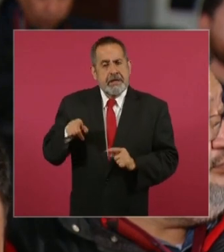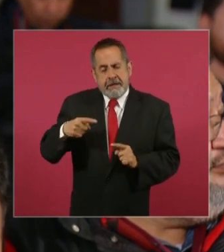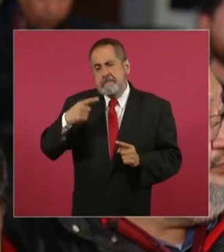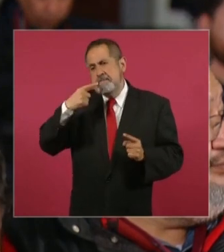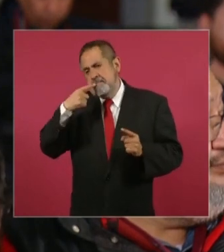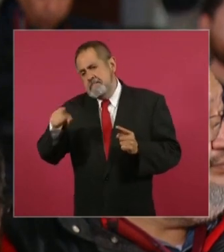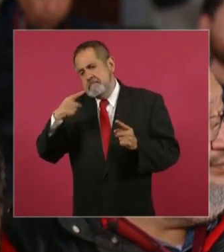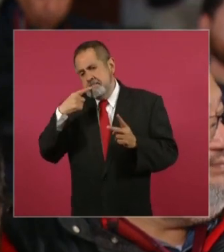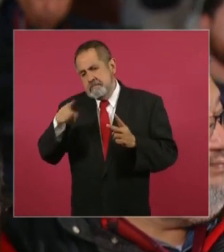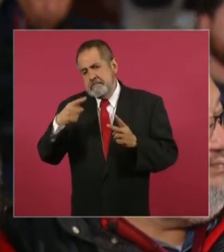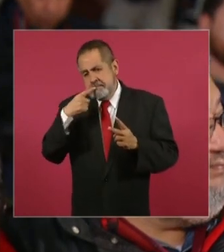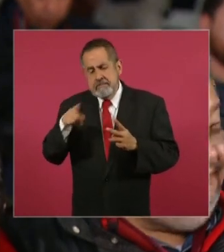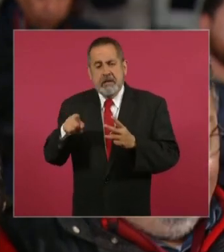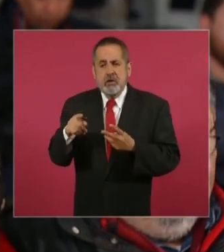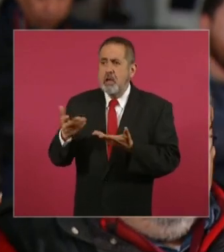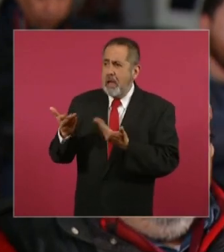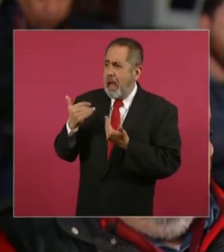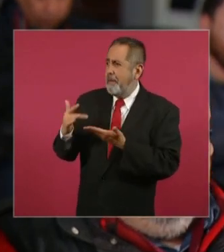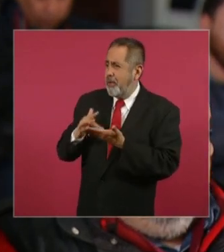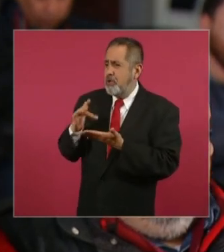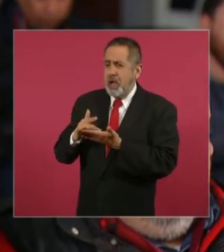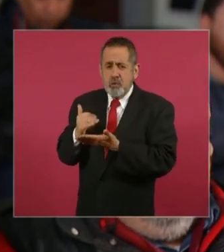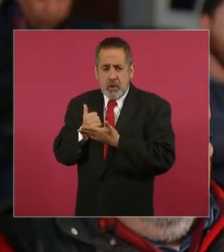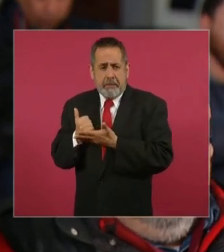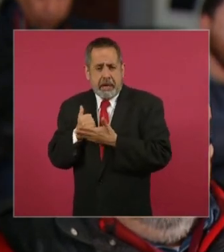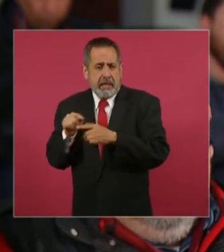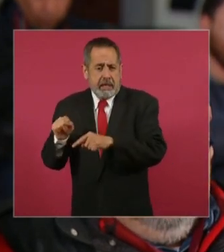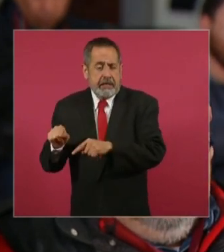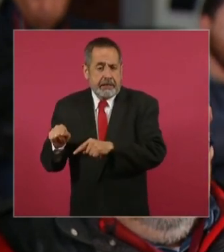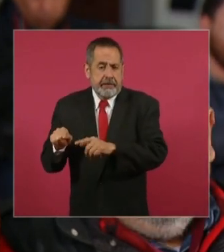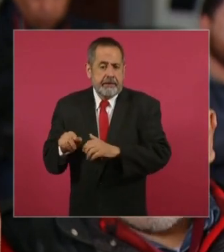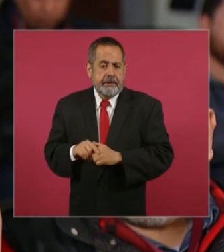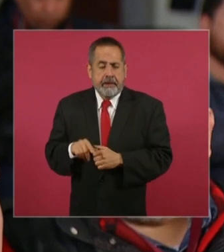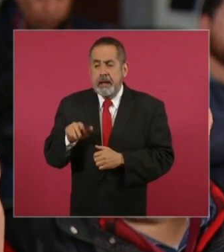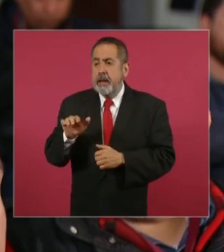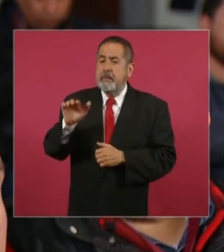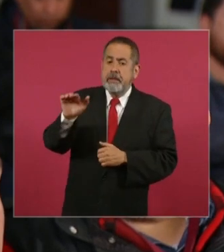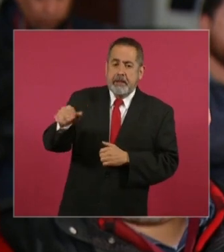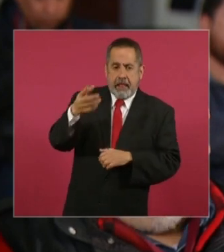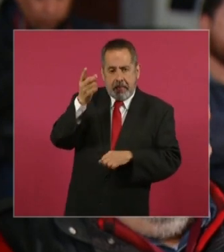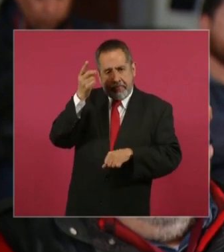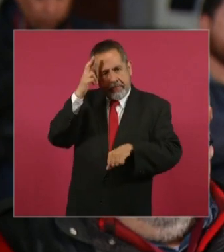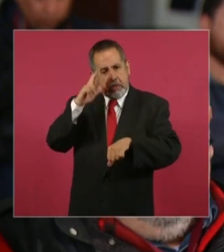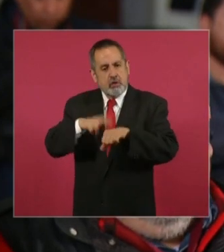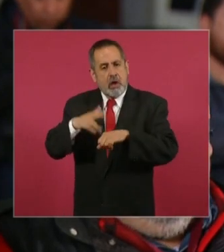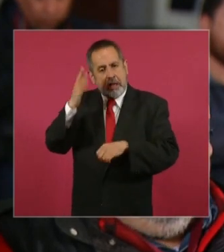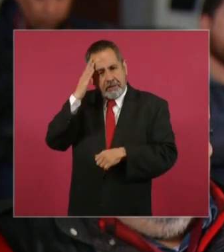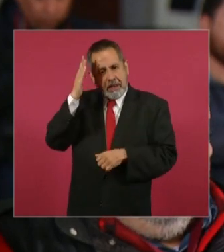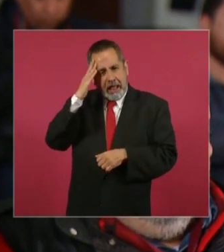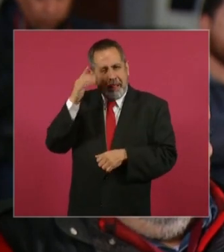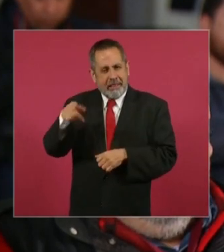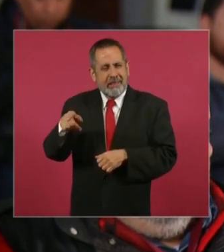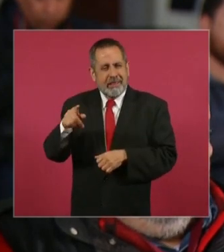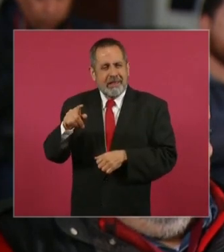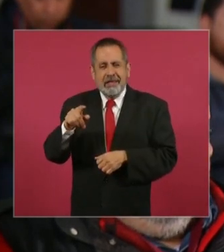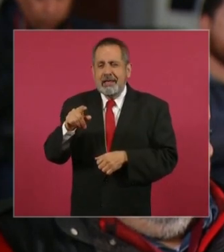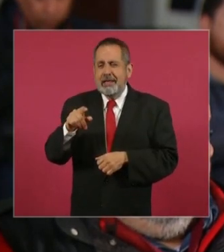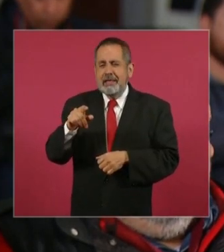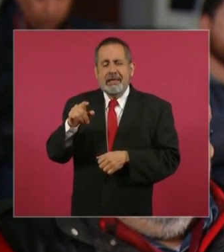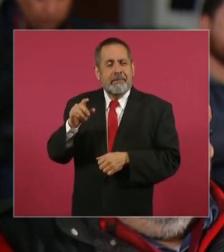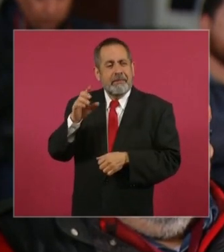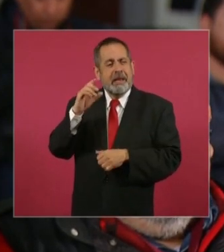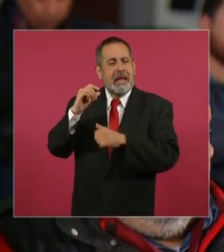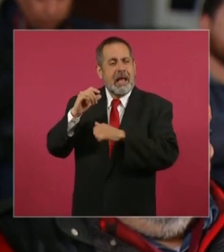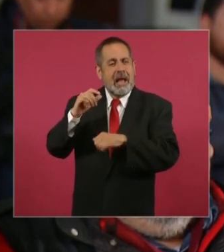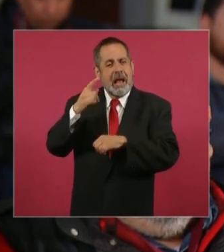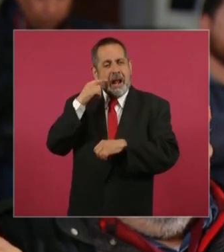denuncias y apoyo que han solicitado específicamente a la Dirección General de la Educación Tecnológica, Agropecuaria y Ciencias del Mar, a